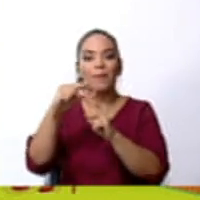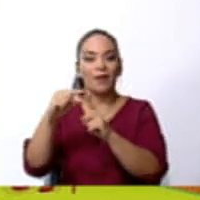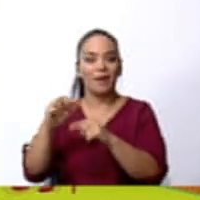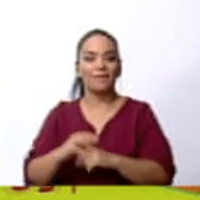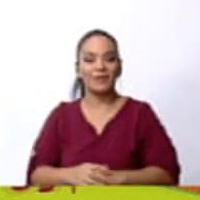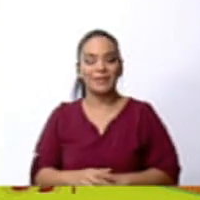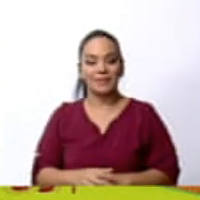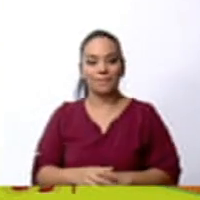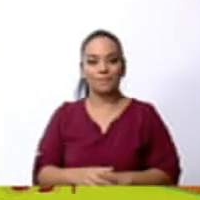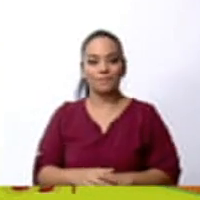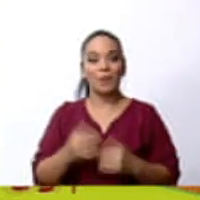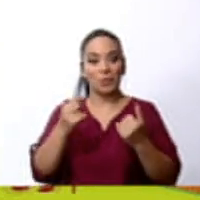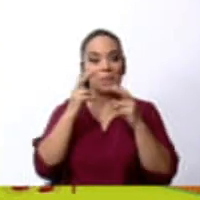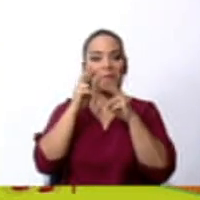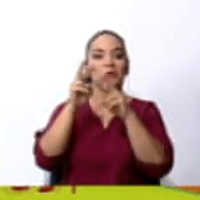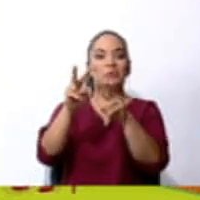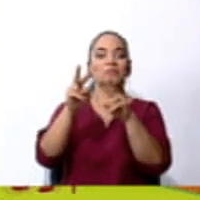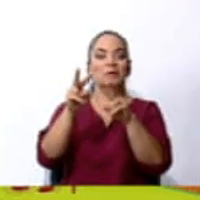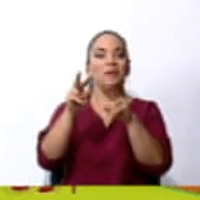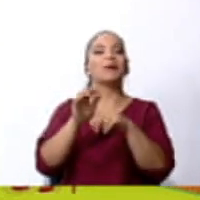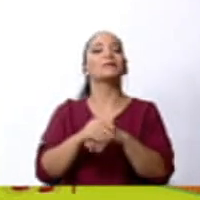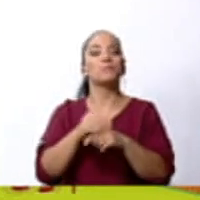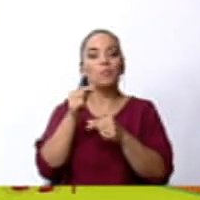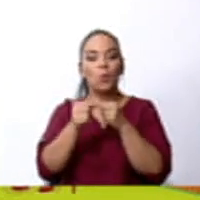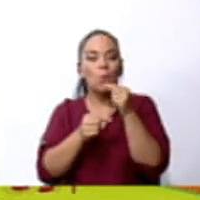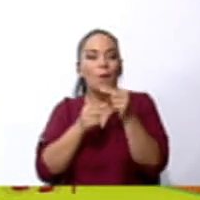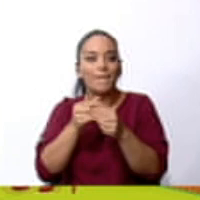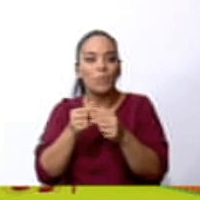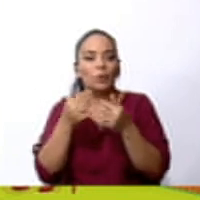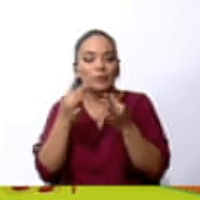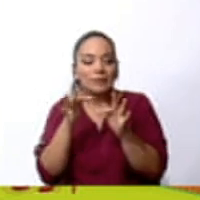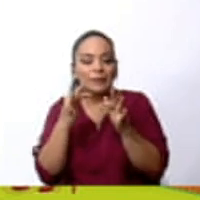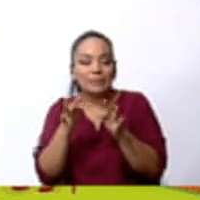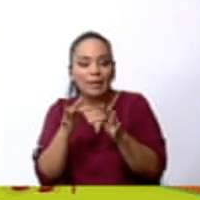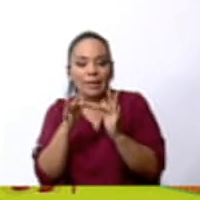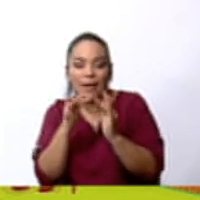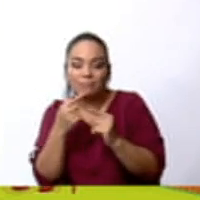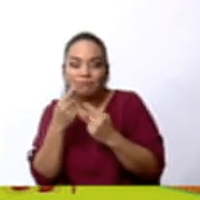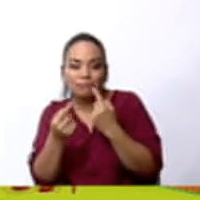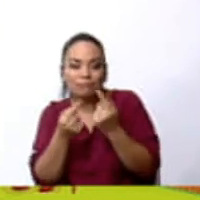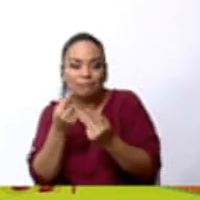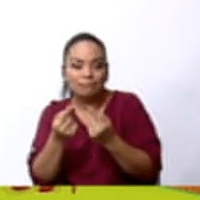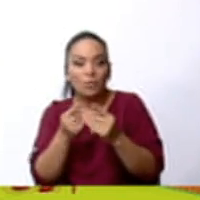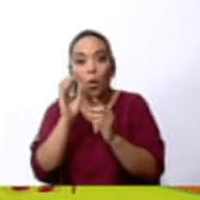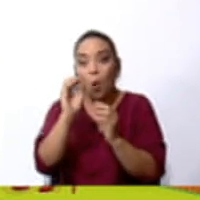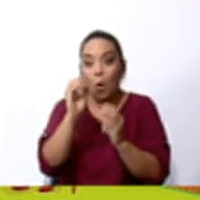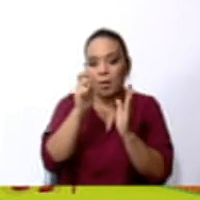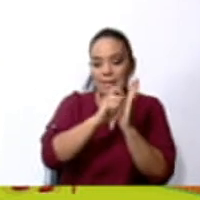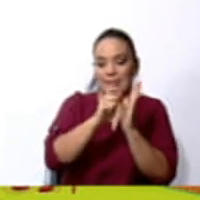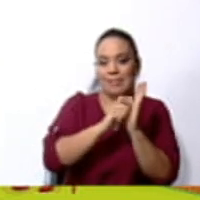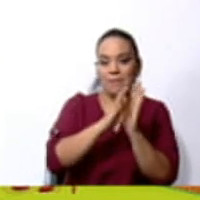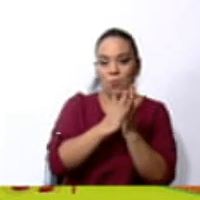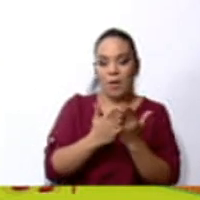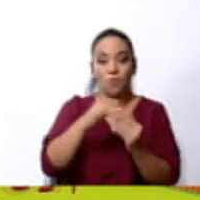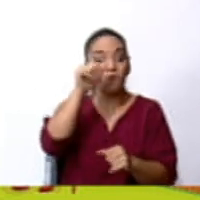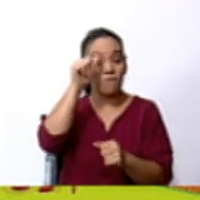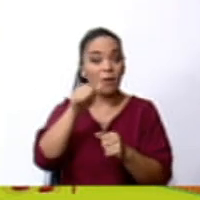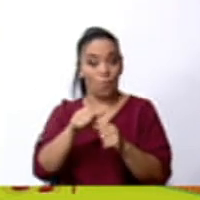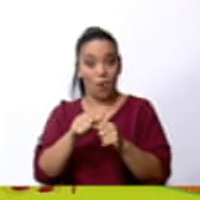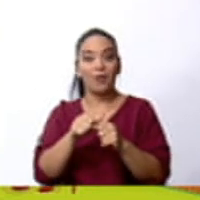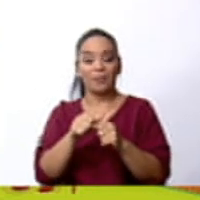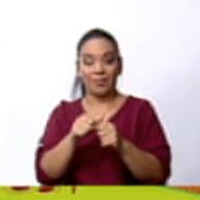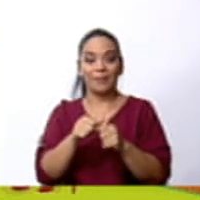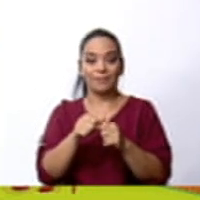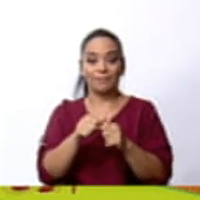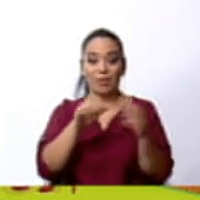que observemos y vamos a ir pronunciando. También podemos escribirlas en el cuaderno recordando el enlace de